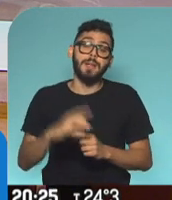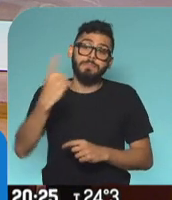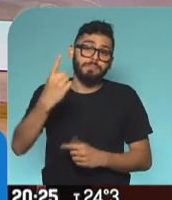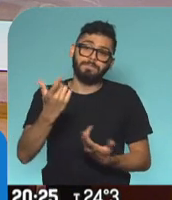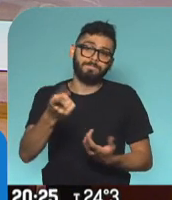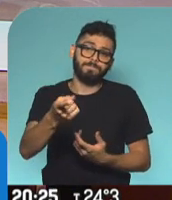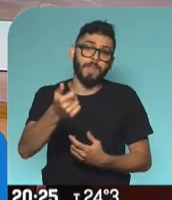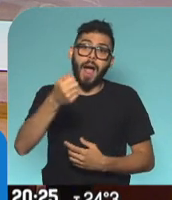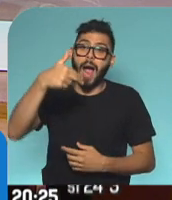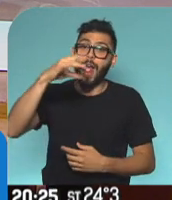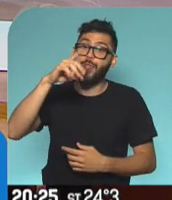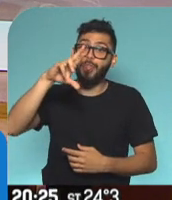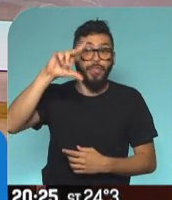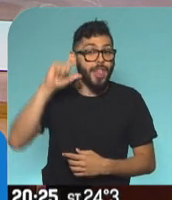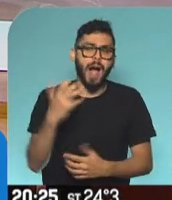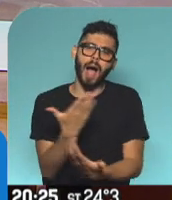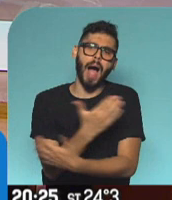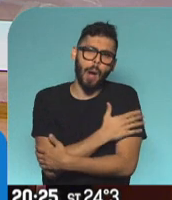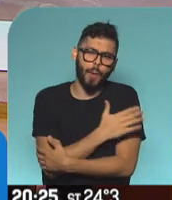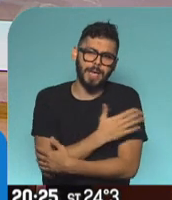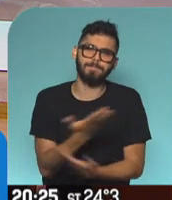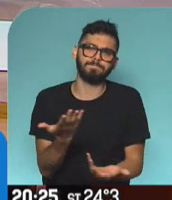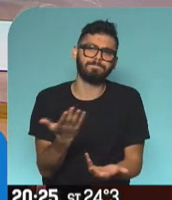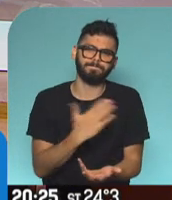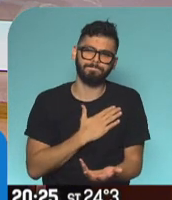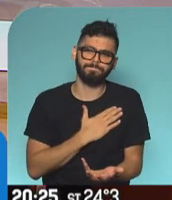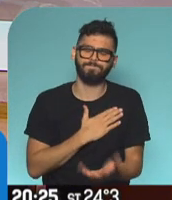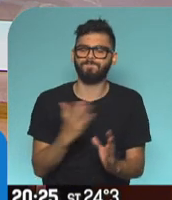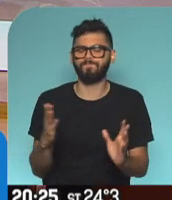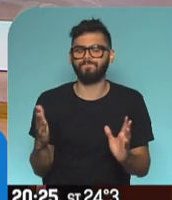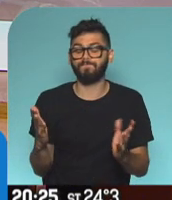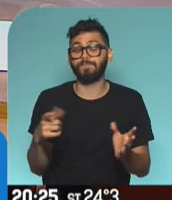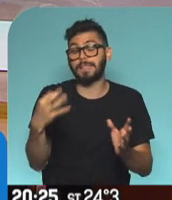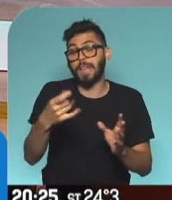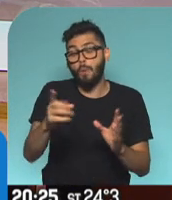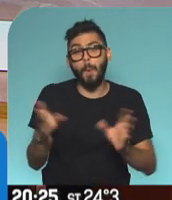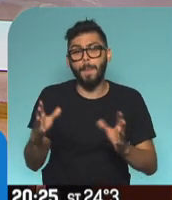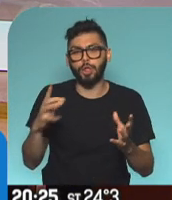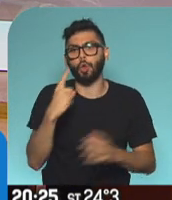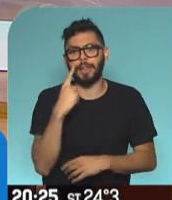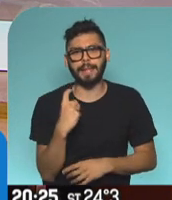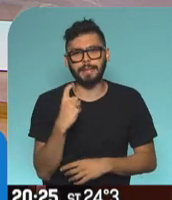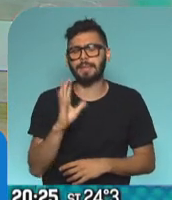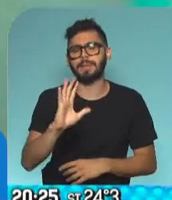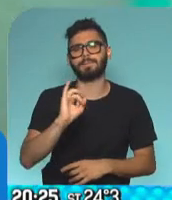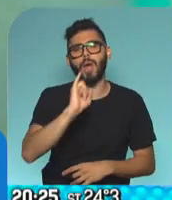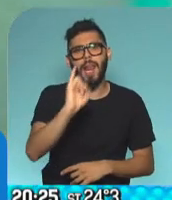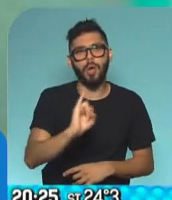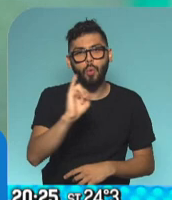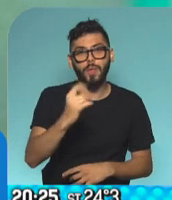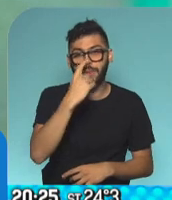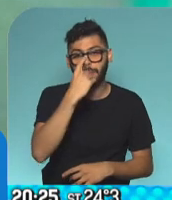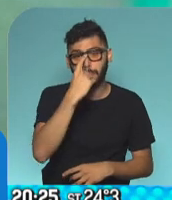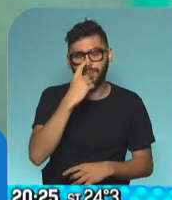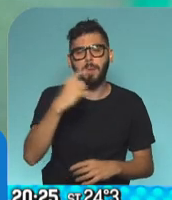un abrazo a andrea y bueno y solidarizarnos con un momento seguramente mucha tristeza contarle que que no esté